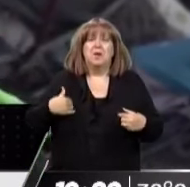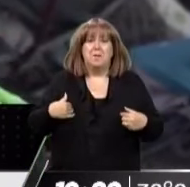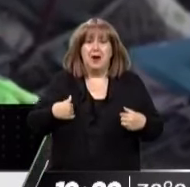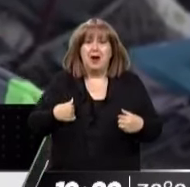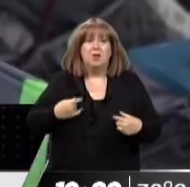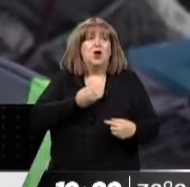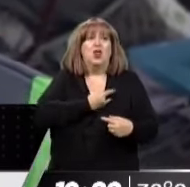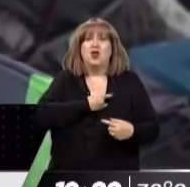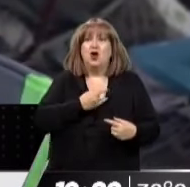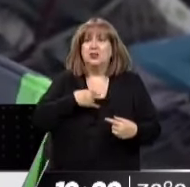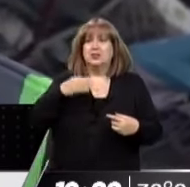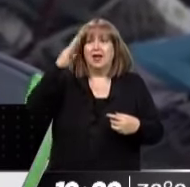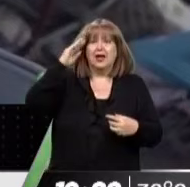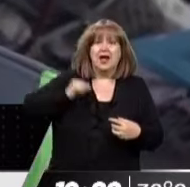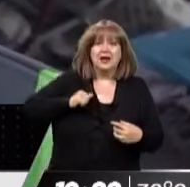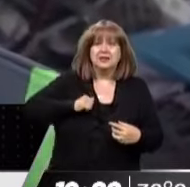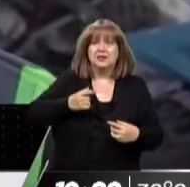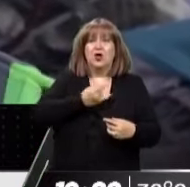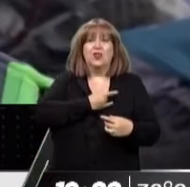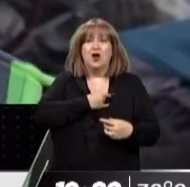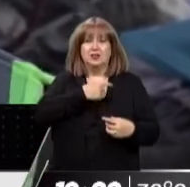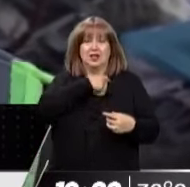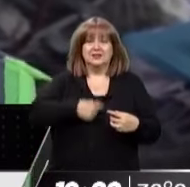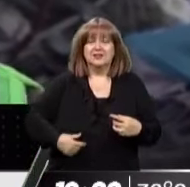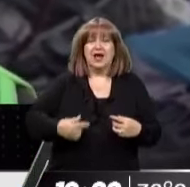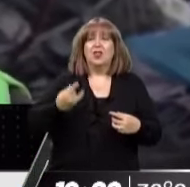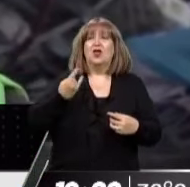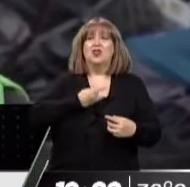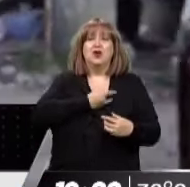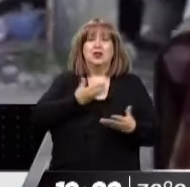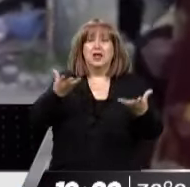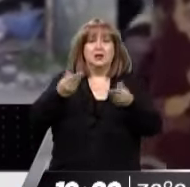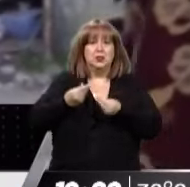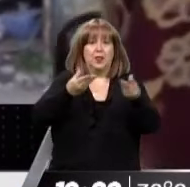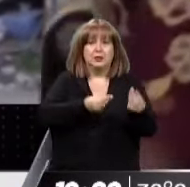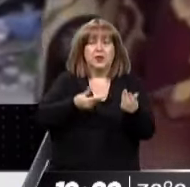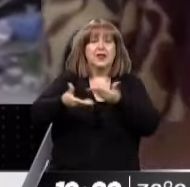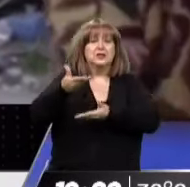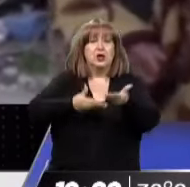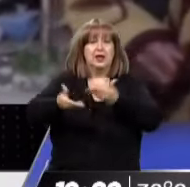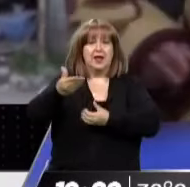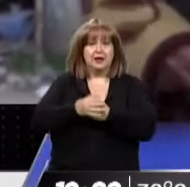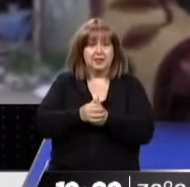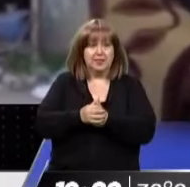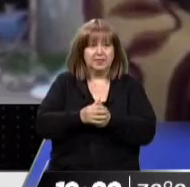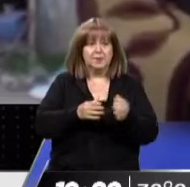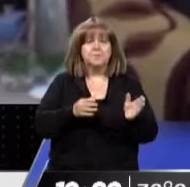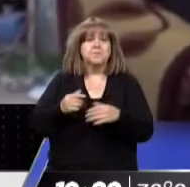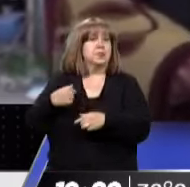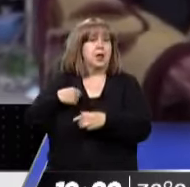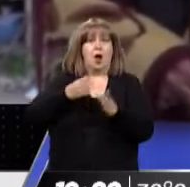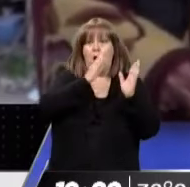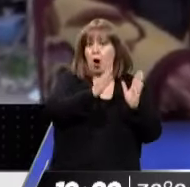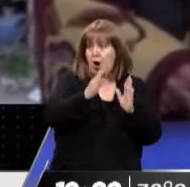ejército? ¿Dónde está el Estado? ¿Dónde está la unidad? ¿Dónde está la solidaridad? No hay ningún orden de trabajo.